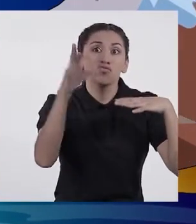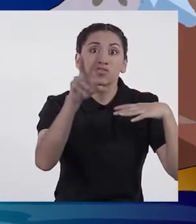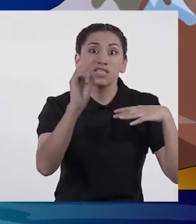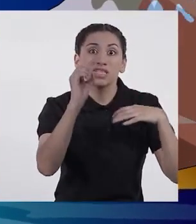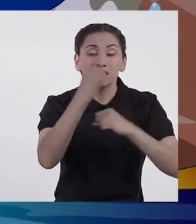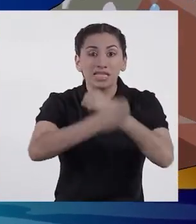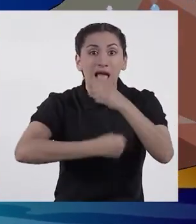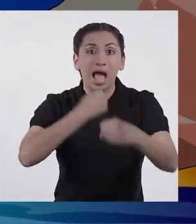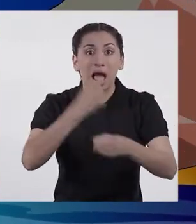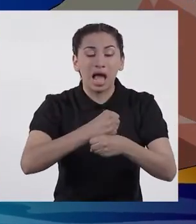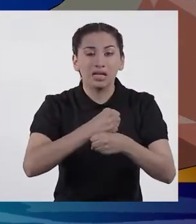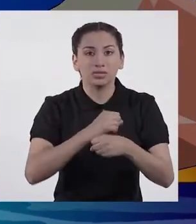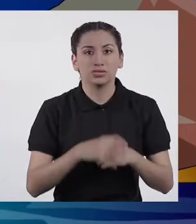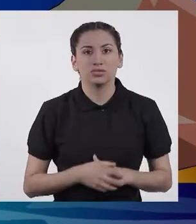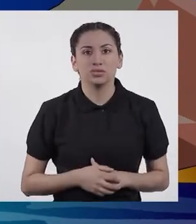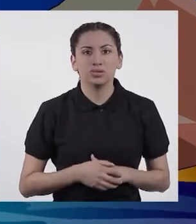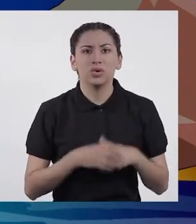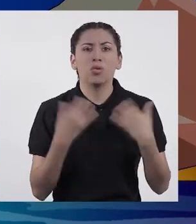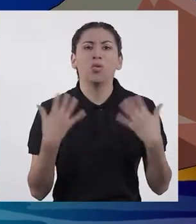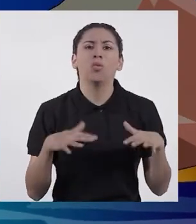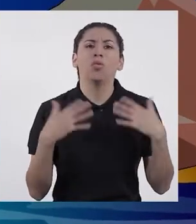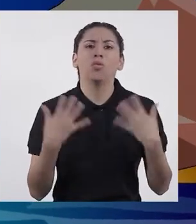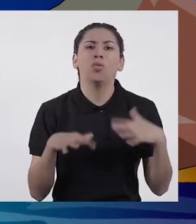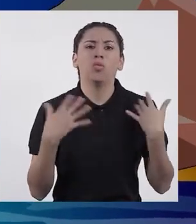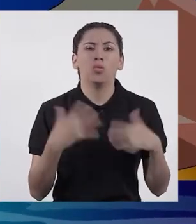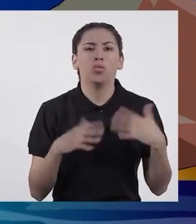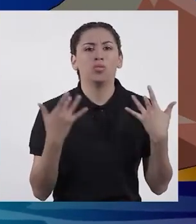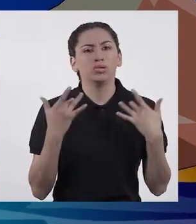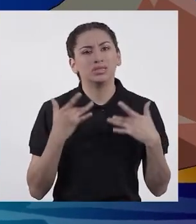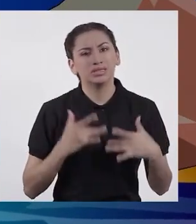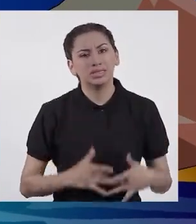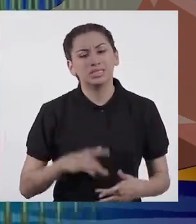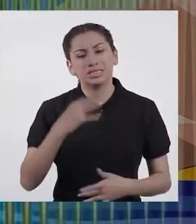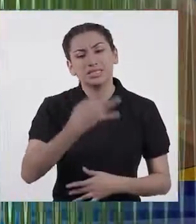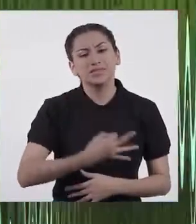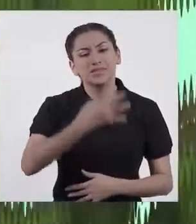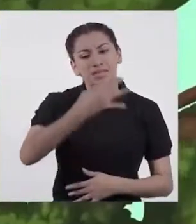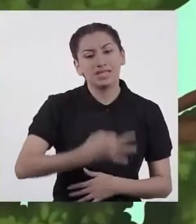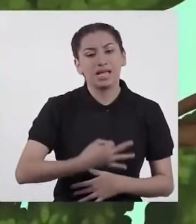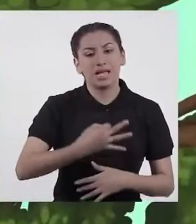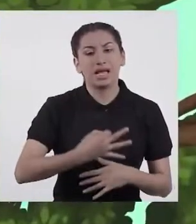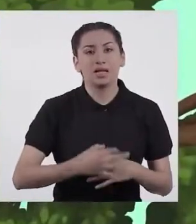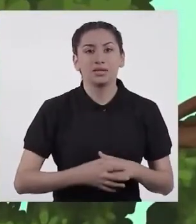años. ¡Ay, qué triste, de verdad!